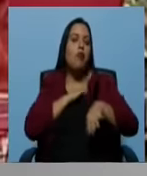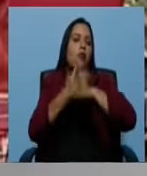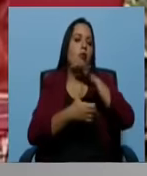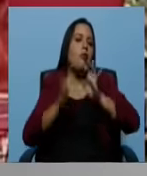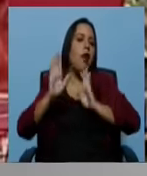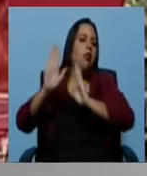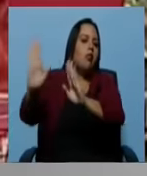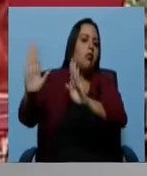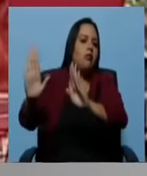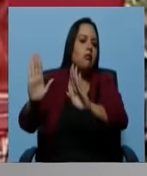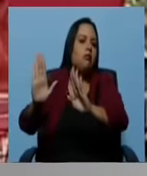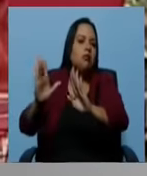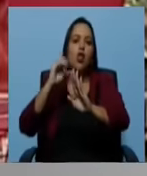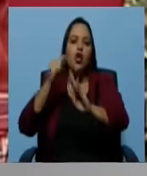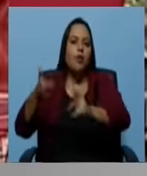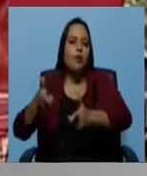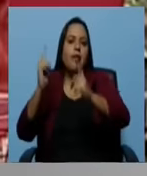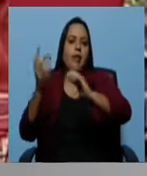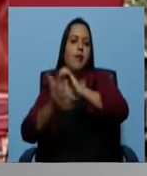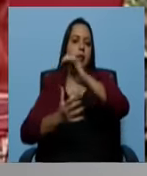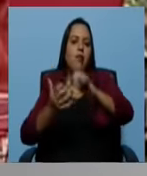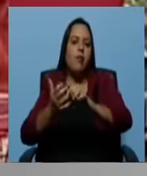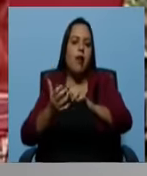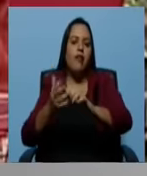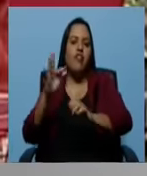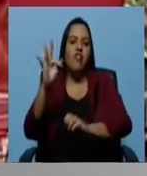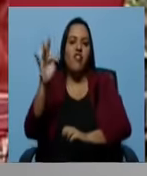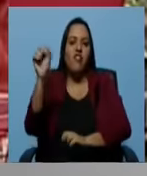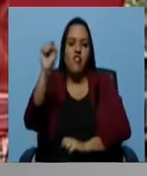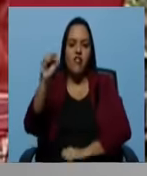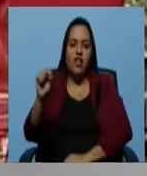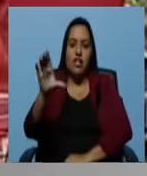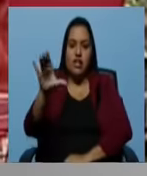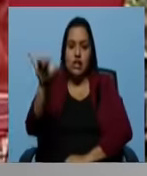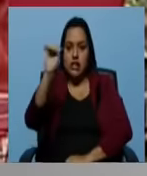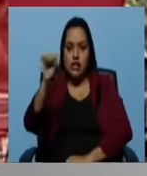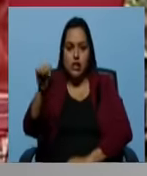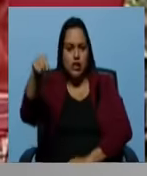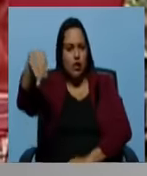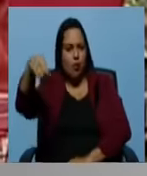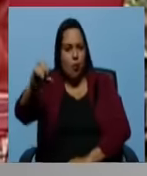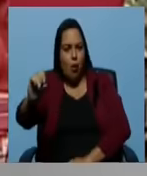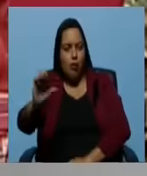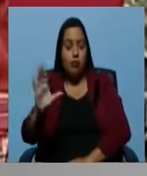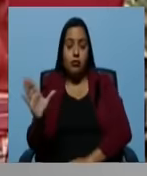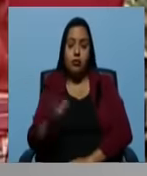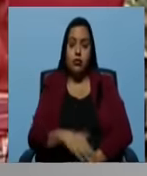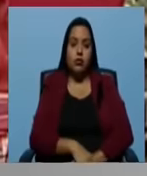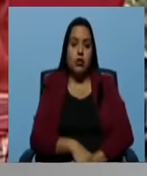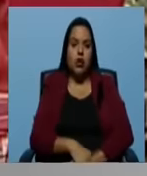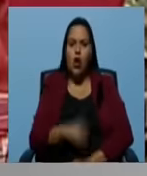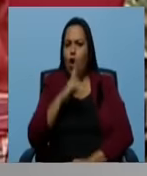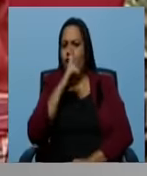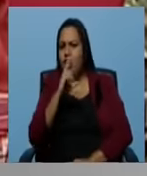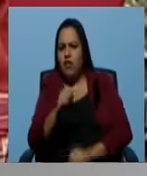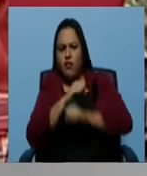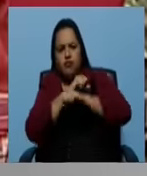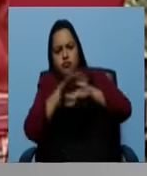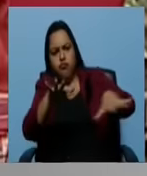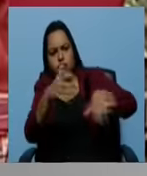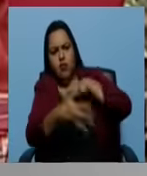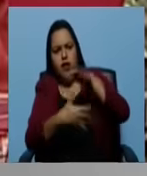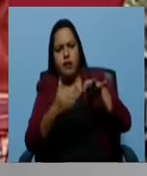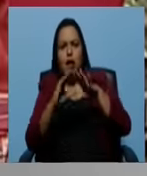para cerrarle el camino al fascismo. El fascismo es casi que una maldición para el mundo a esta